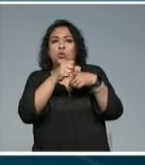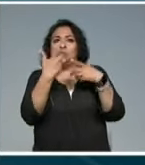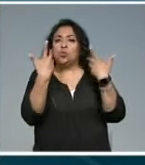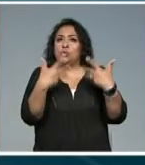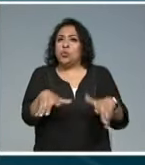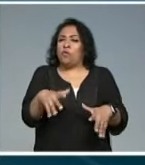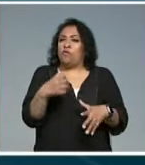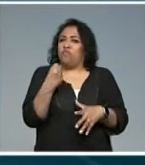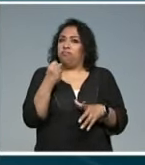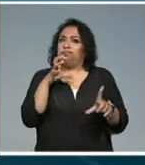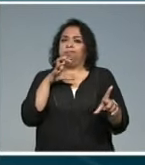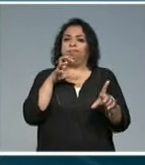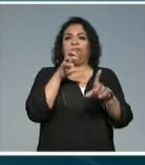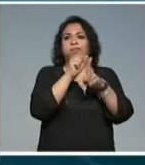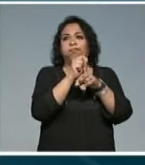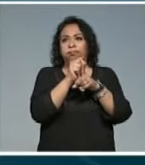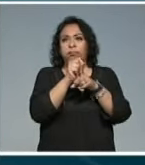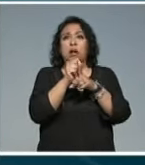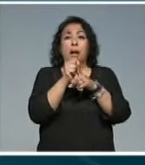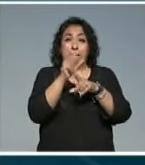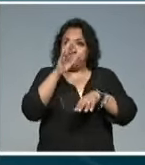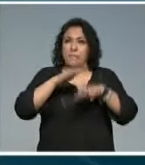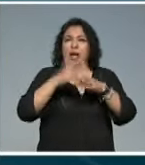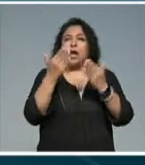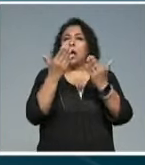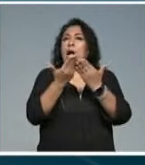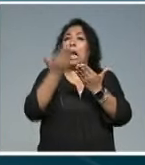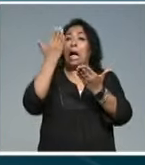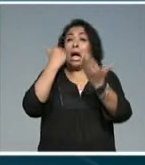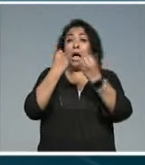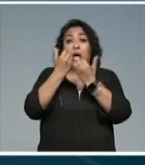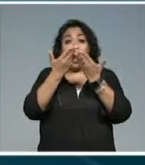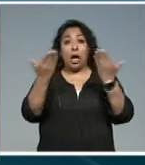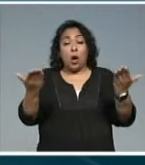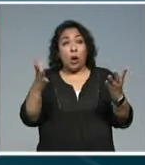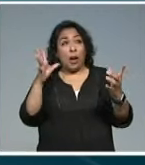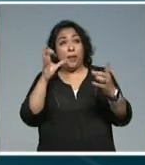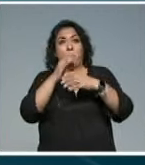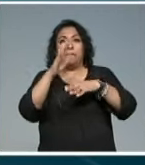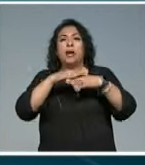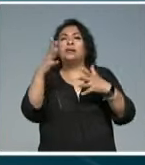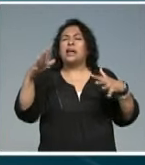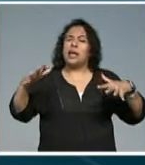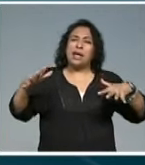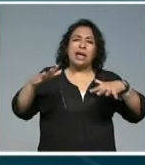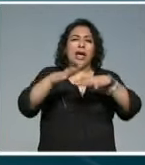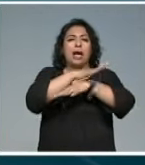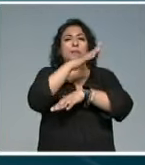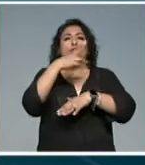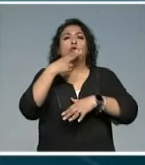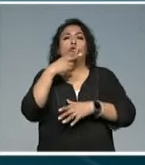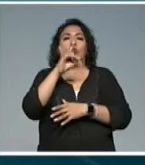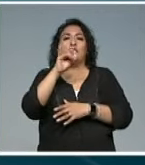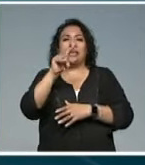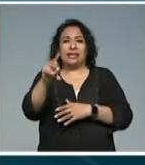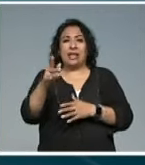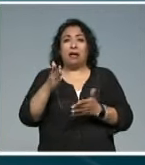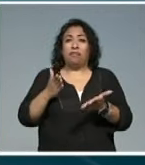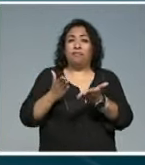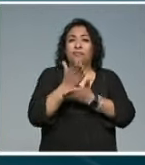grande, más que hace años, porque la revolución digital, la irrupción de las redes